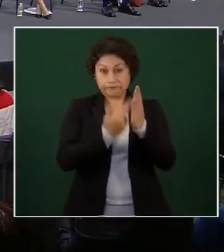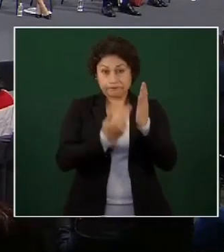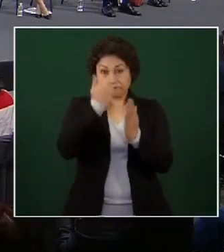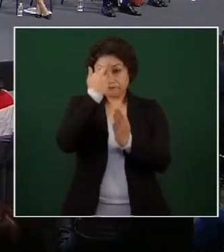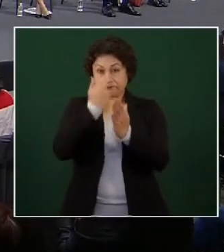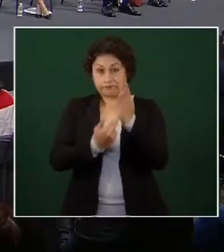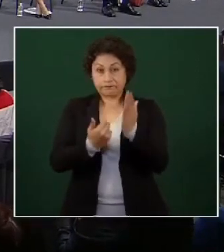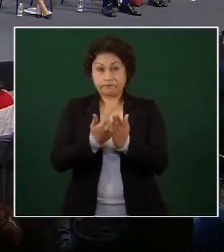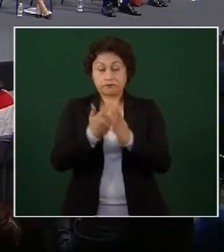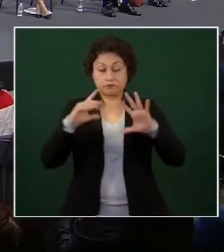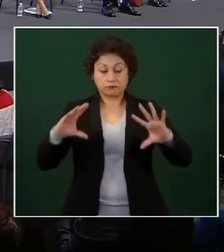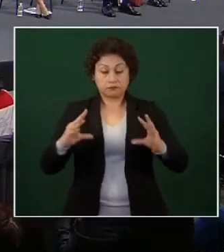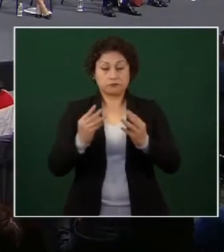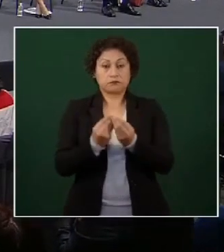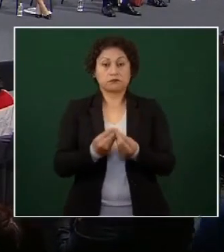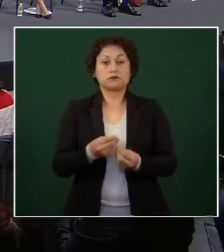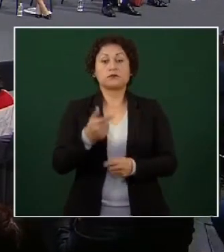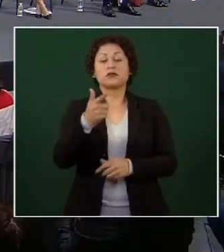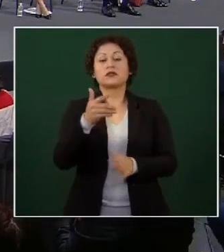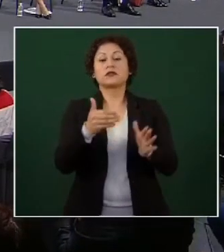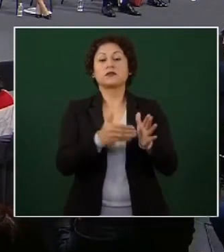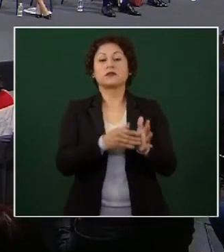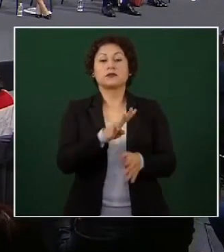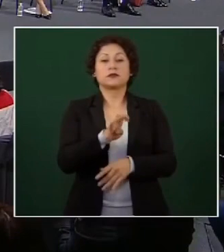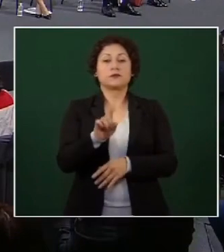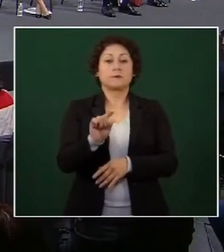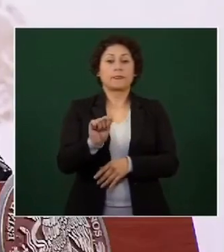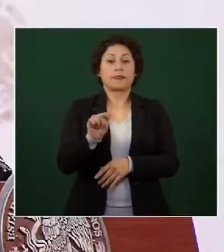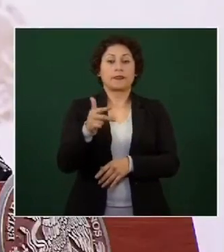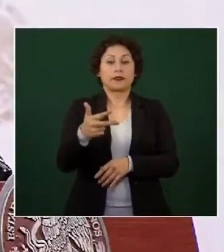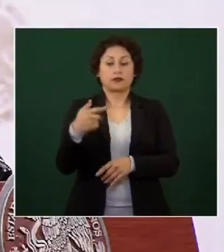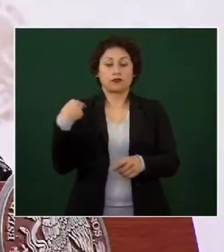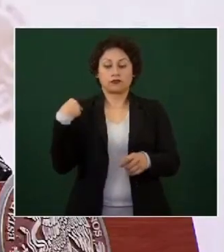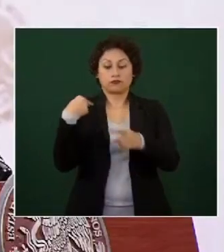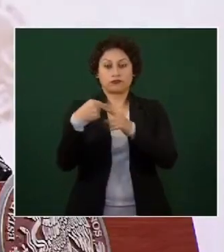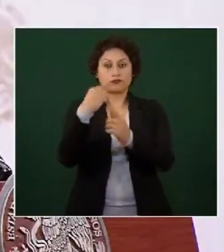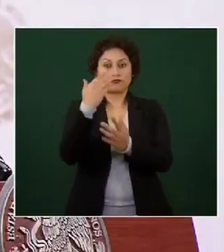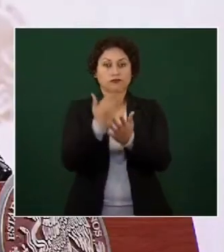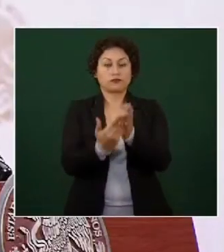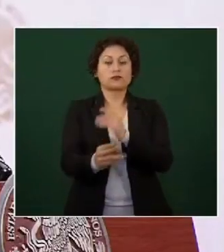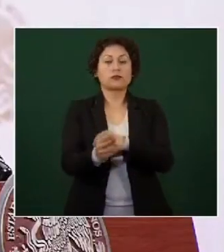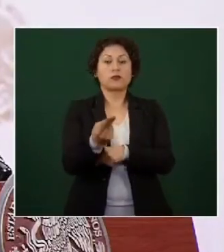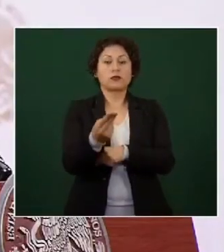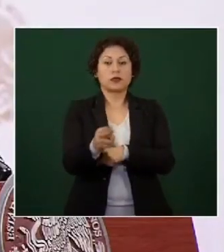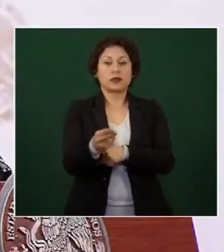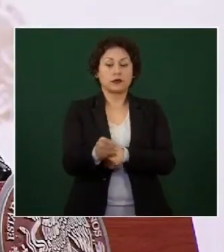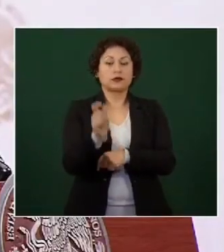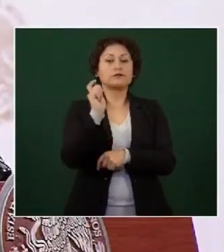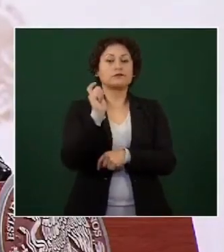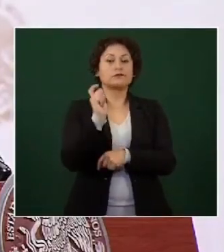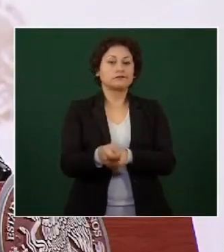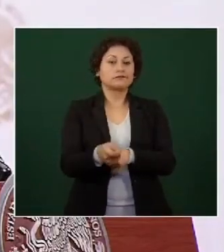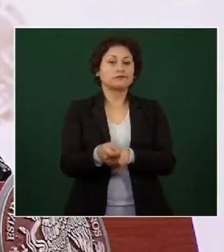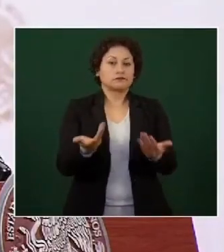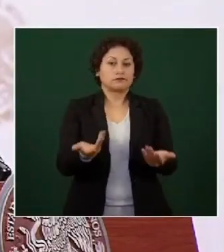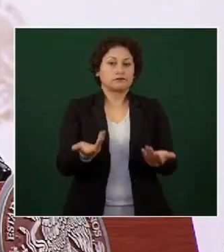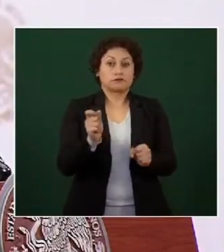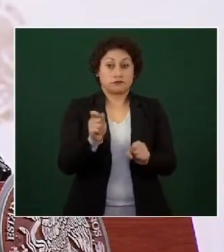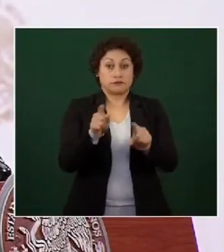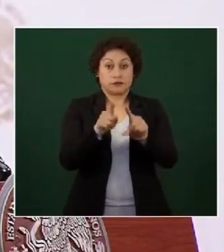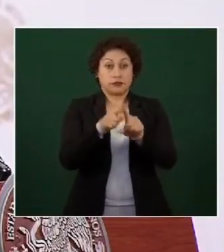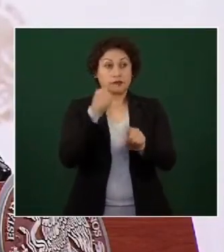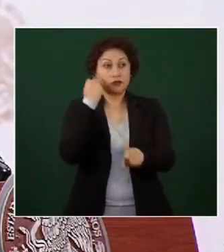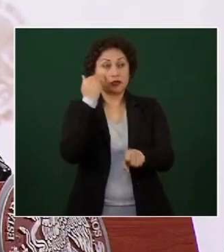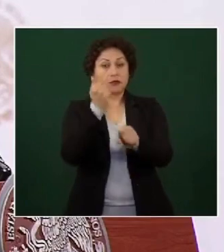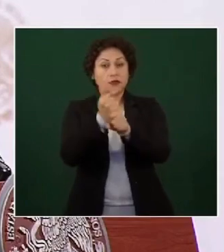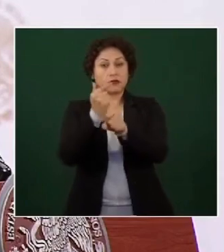pues tenemos 7.478 en noviembre. También en su tendencia de igual manera es hacia